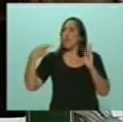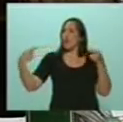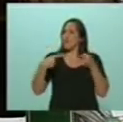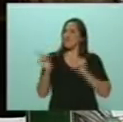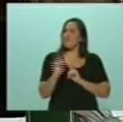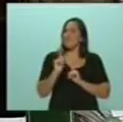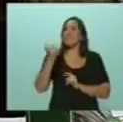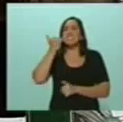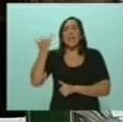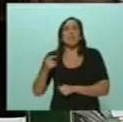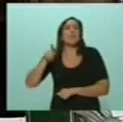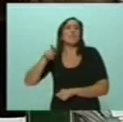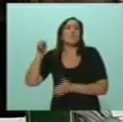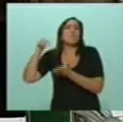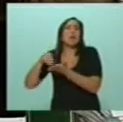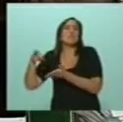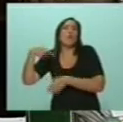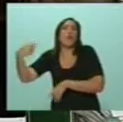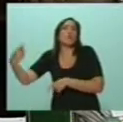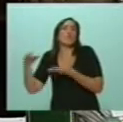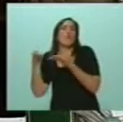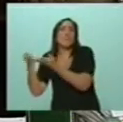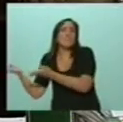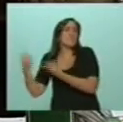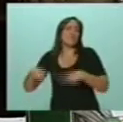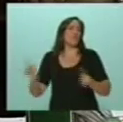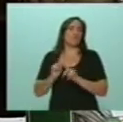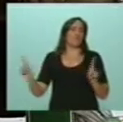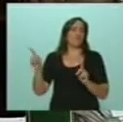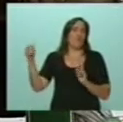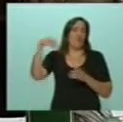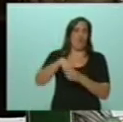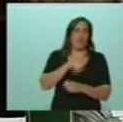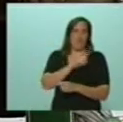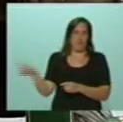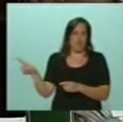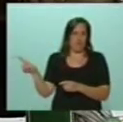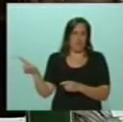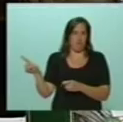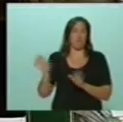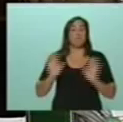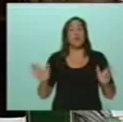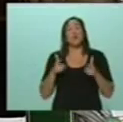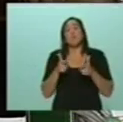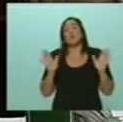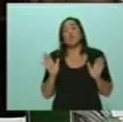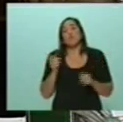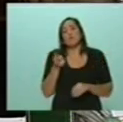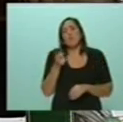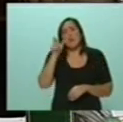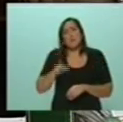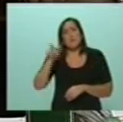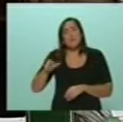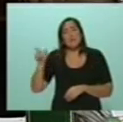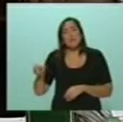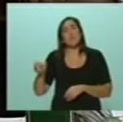con otros beneficios o por estar en otros regímenes. También hubo, afortunadamente, muy poca gente que cuando